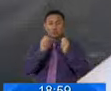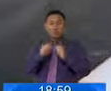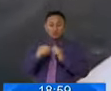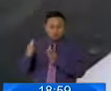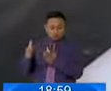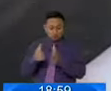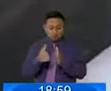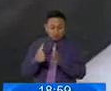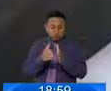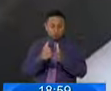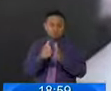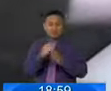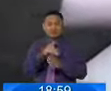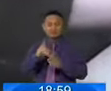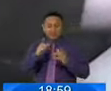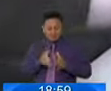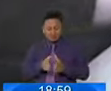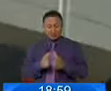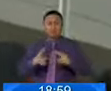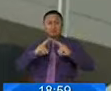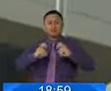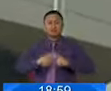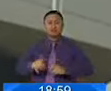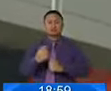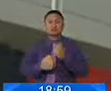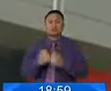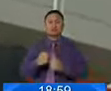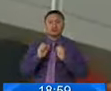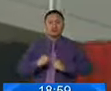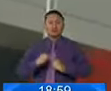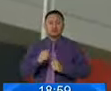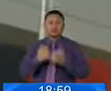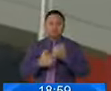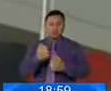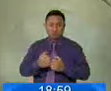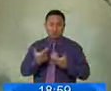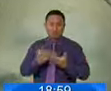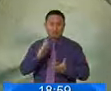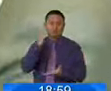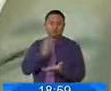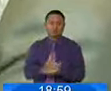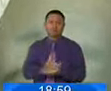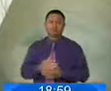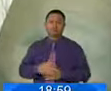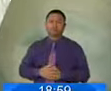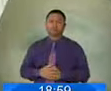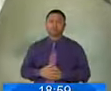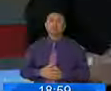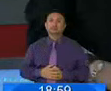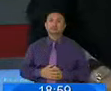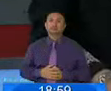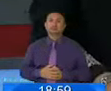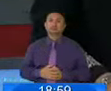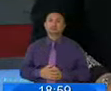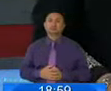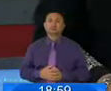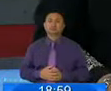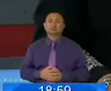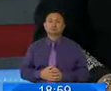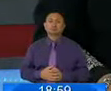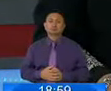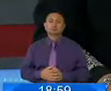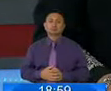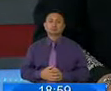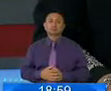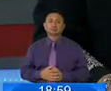Inteligencia en un camino de investigación de delitos y combatir la delincuencia. Informo Javier Gallo. El acto